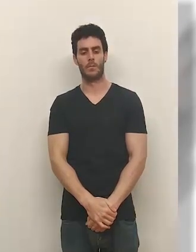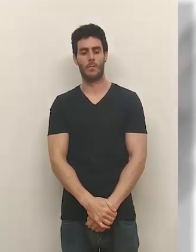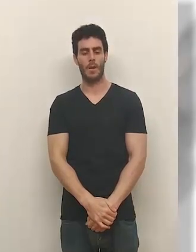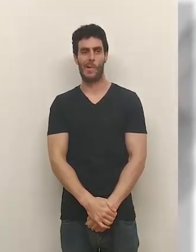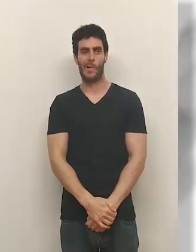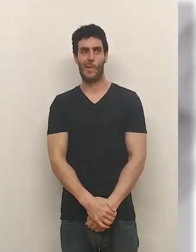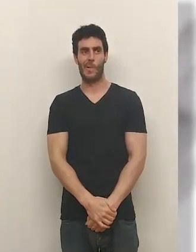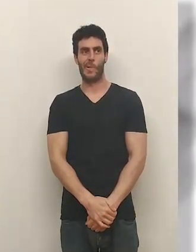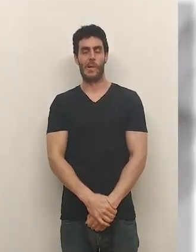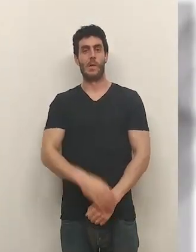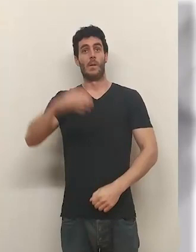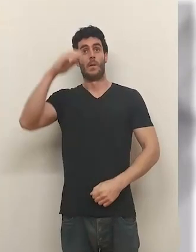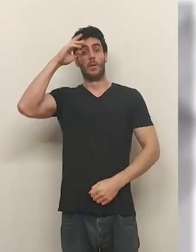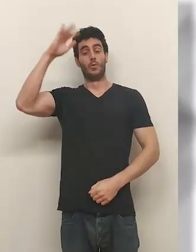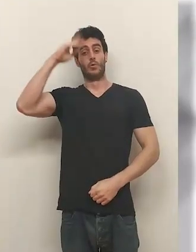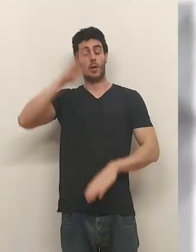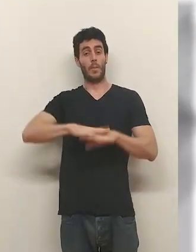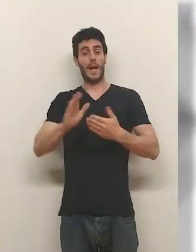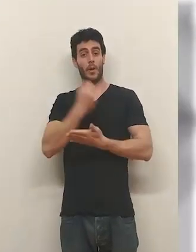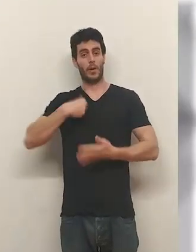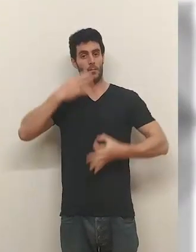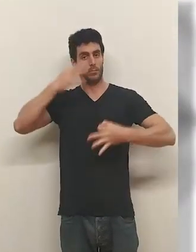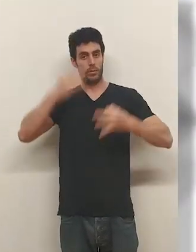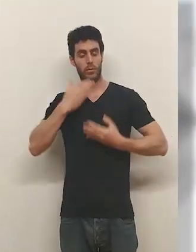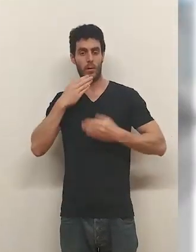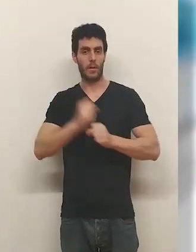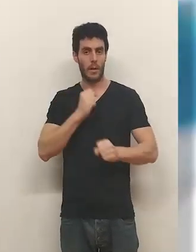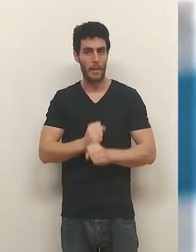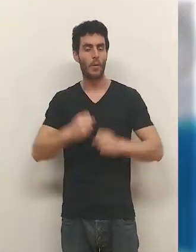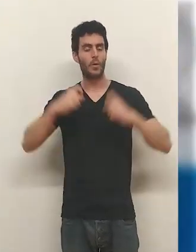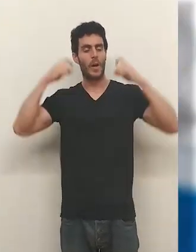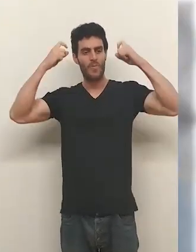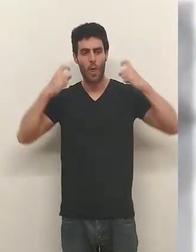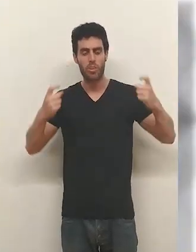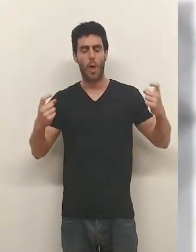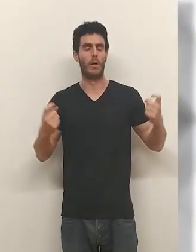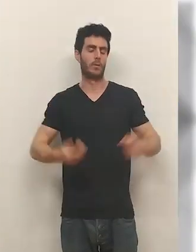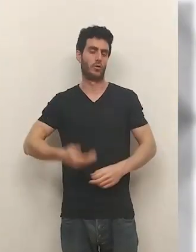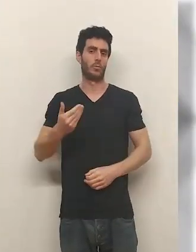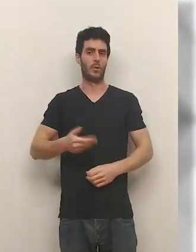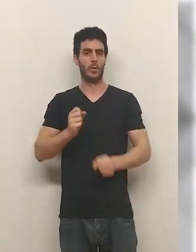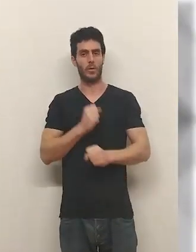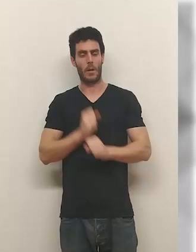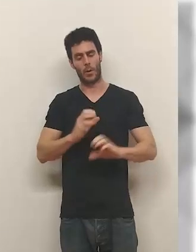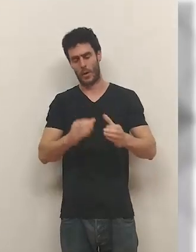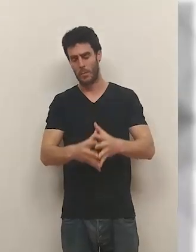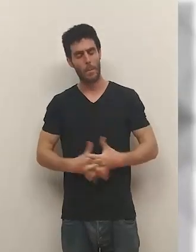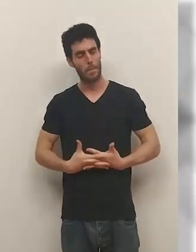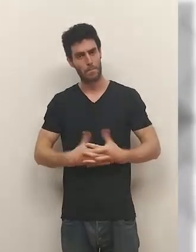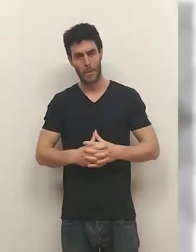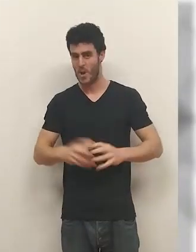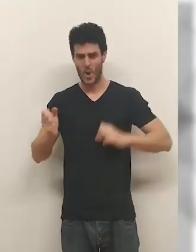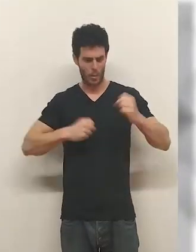Es un sueño para todos que se ha hecho realidad a base de trabajo, a base de esfuerzo y sobre todo de trabajo en equipo.